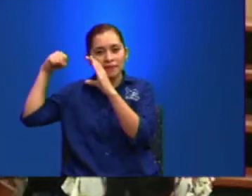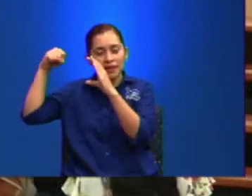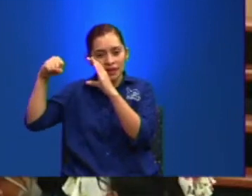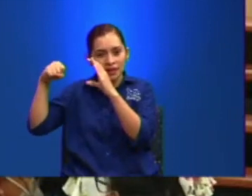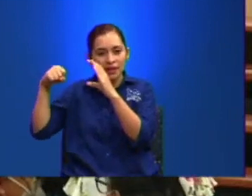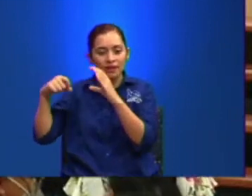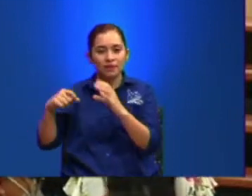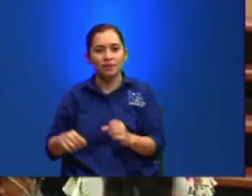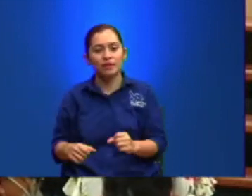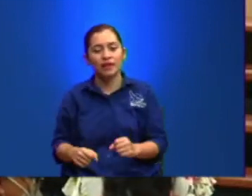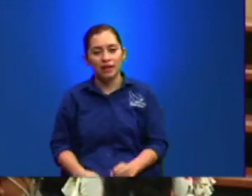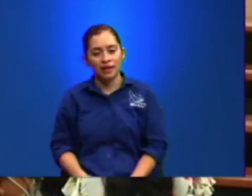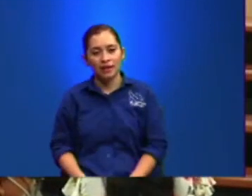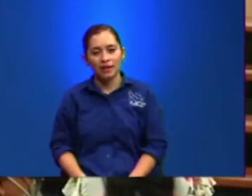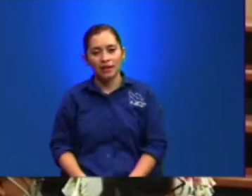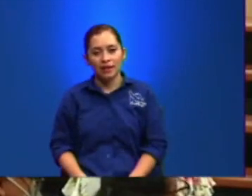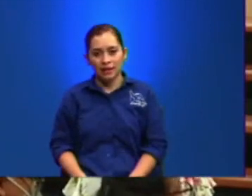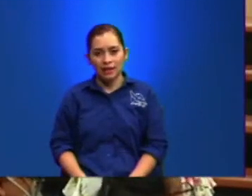monstruosos